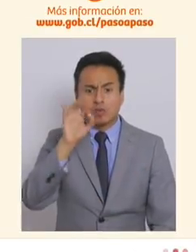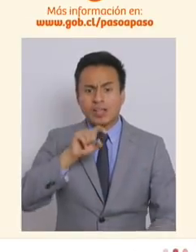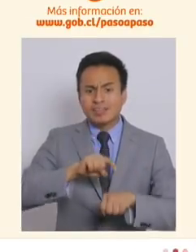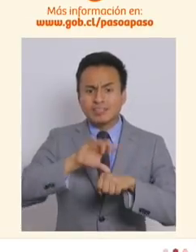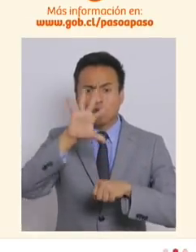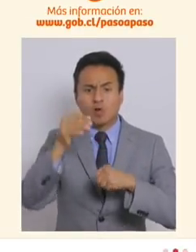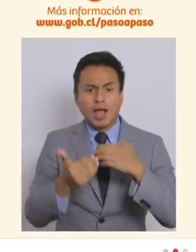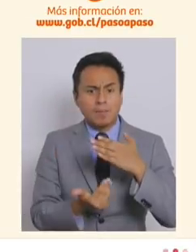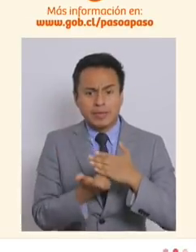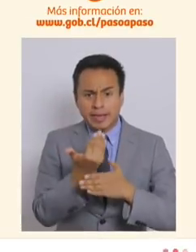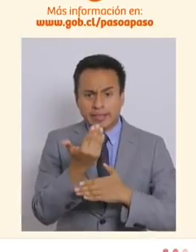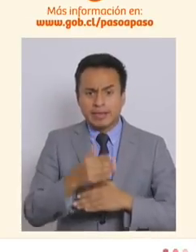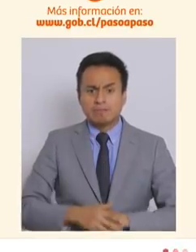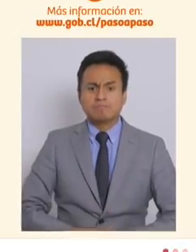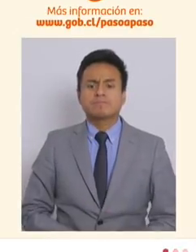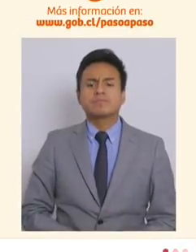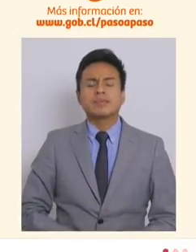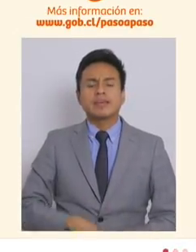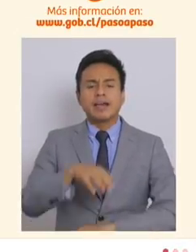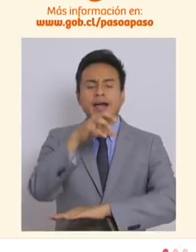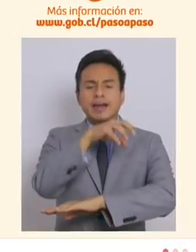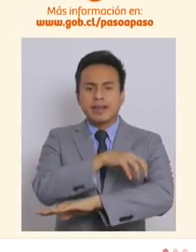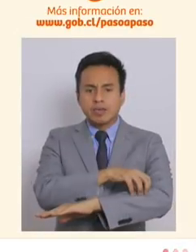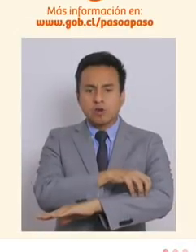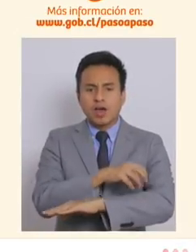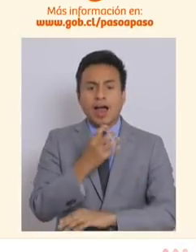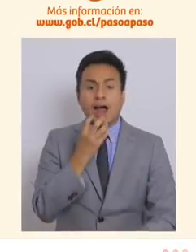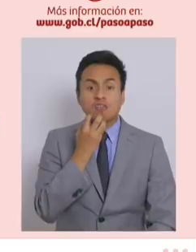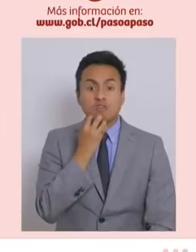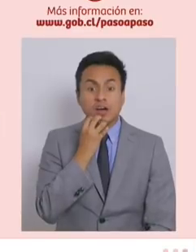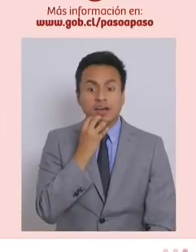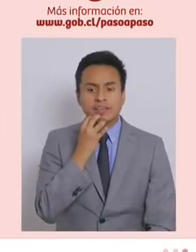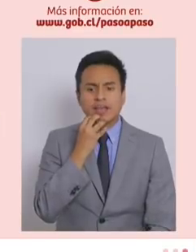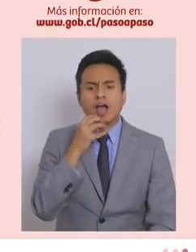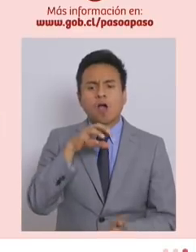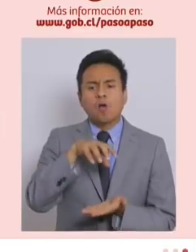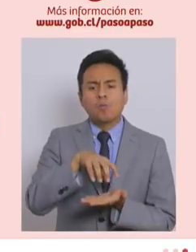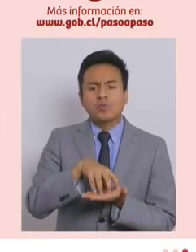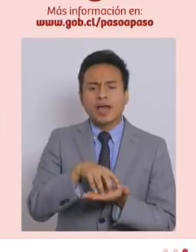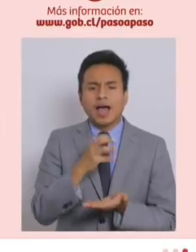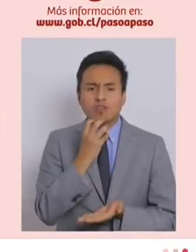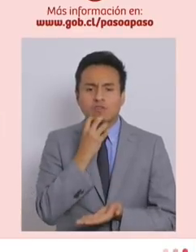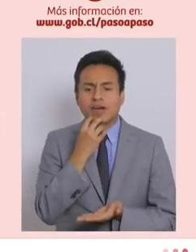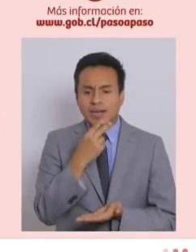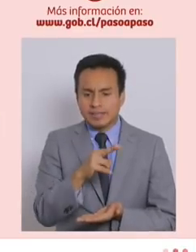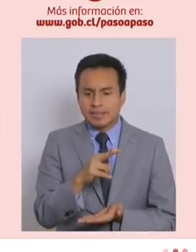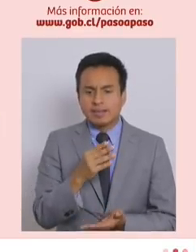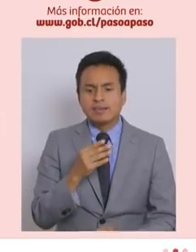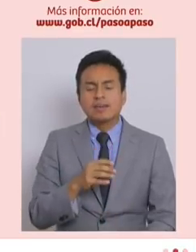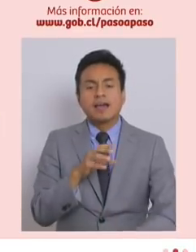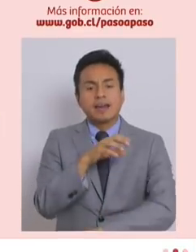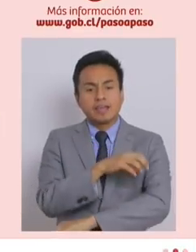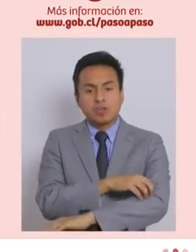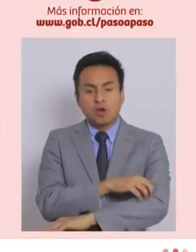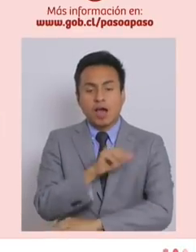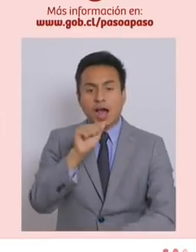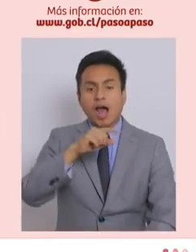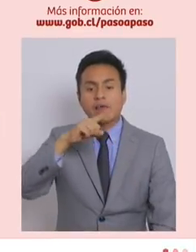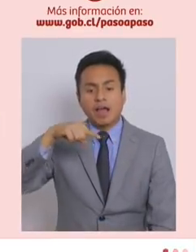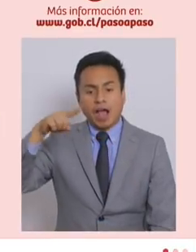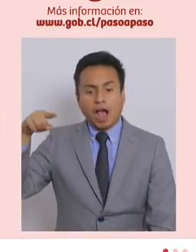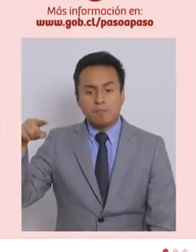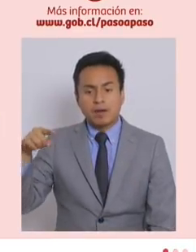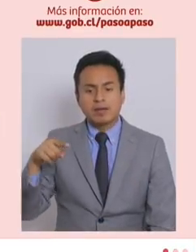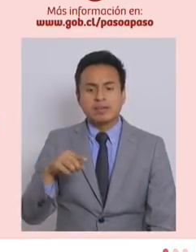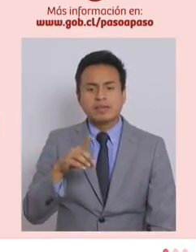las 5 de la mañana en la región de antofagasta la comuna de antofagasta en la región de atacama